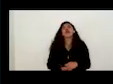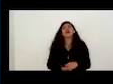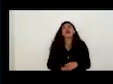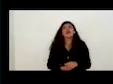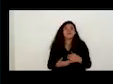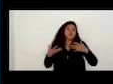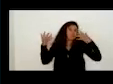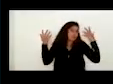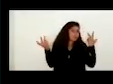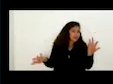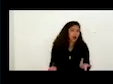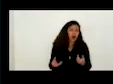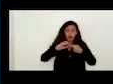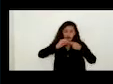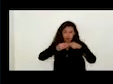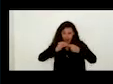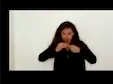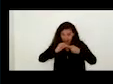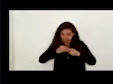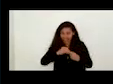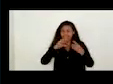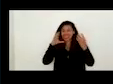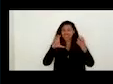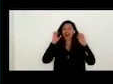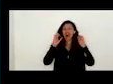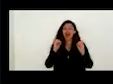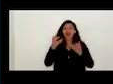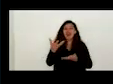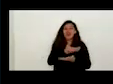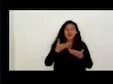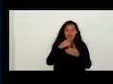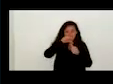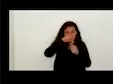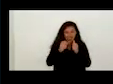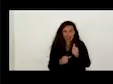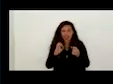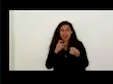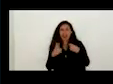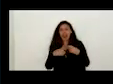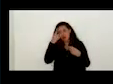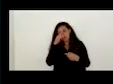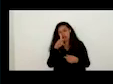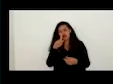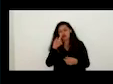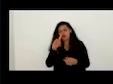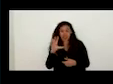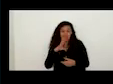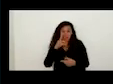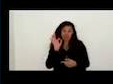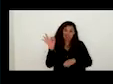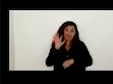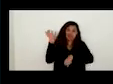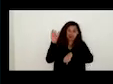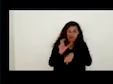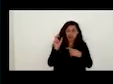una fuente ahí de frijoles o una sopa de habas que me pudiera aportar un poco también de proteína y a lo mejor huevo